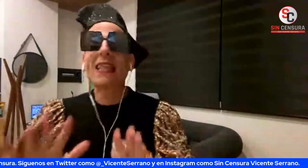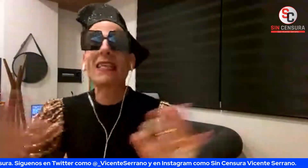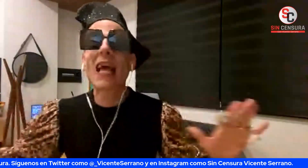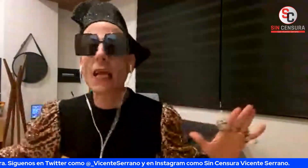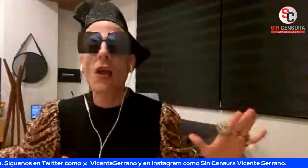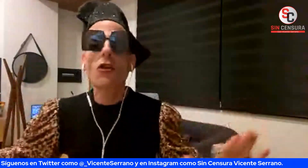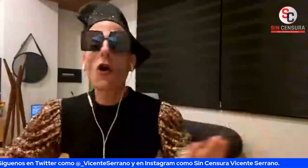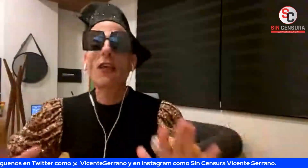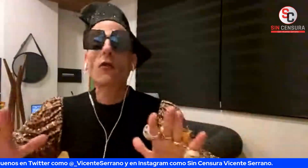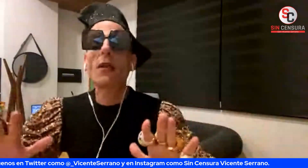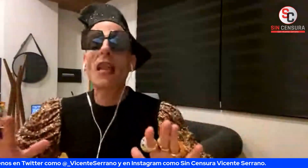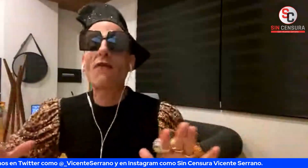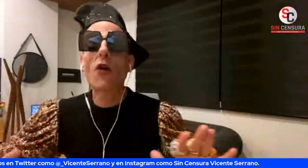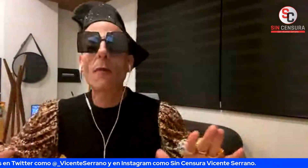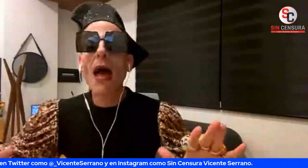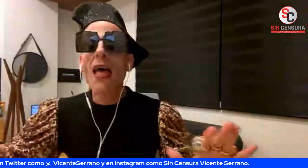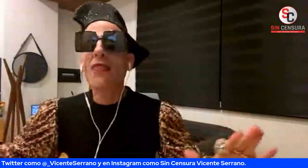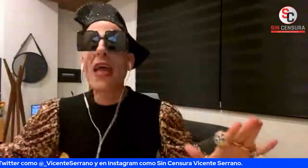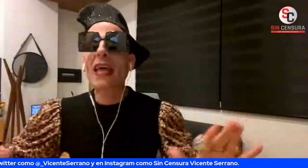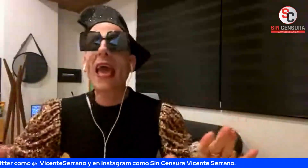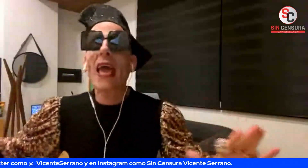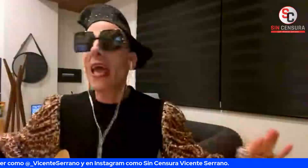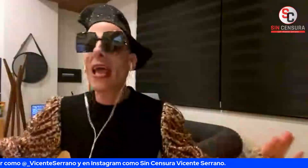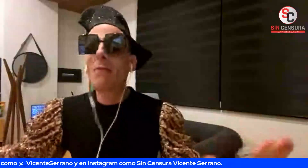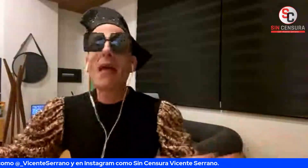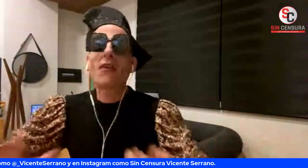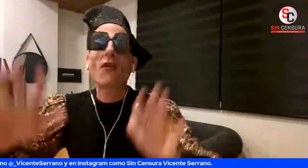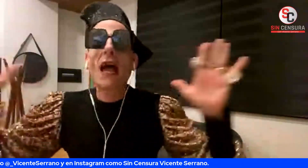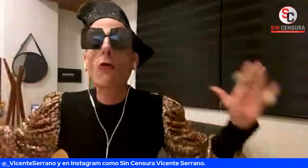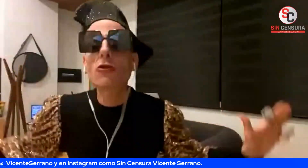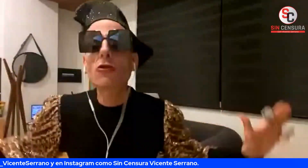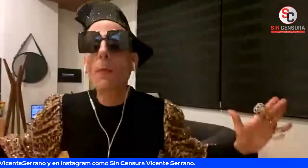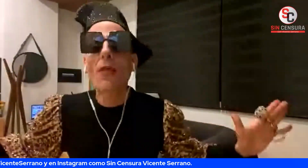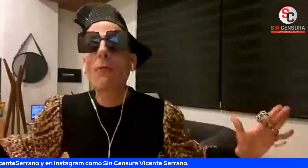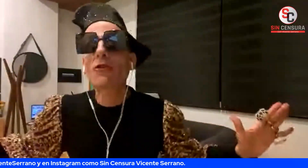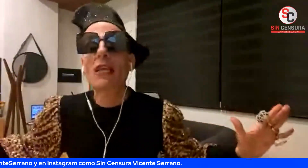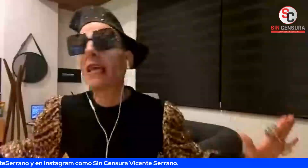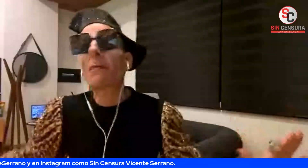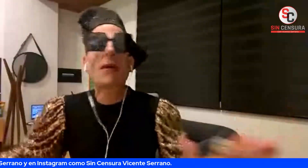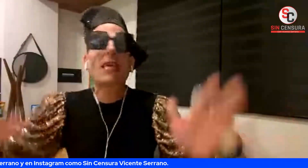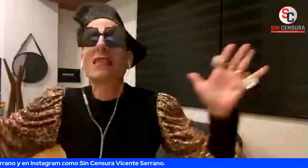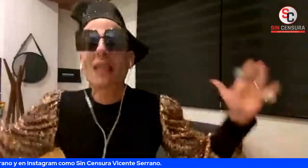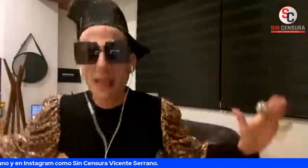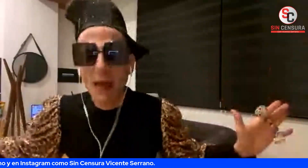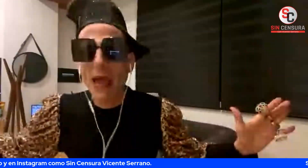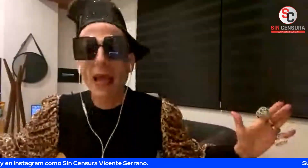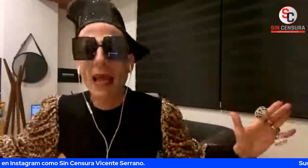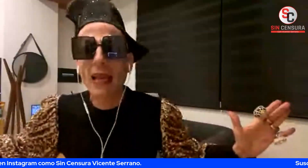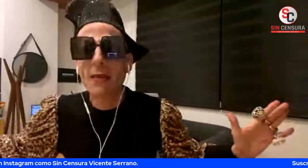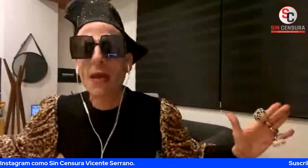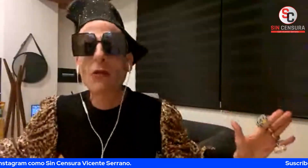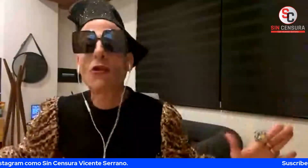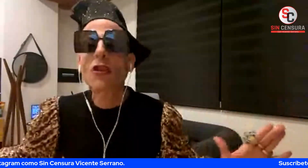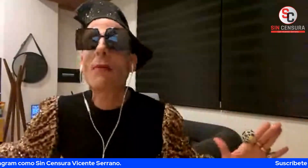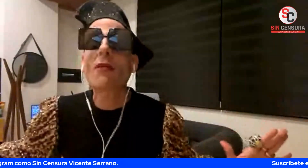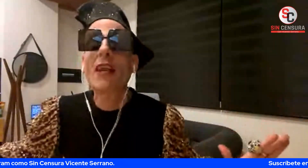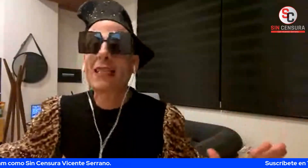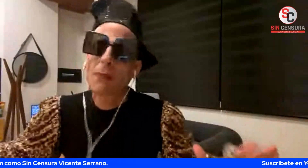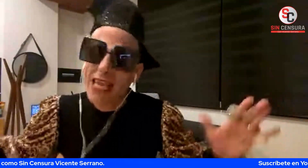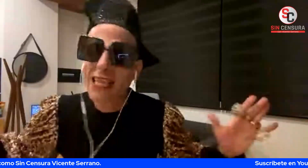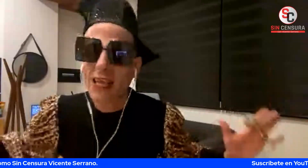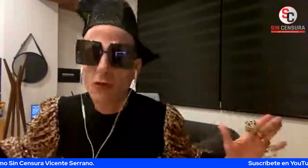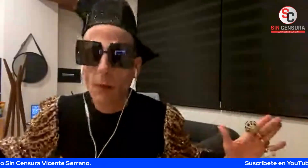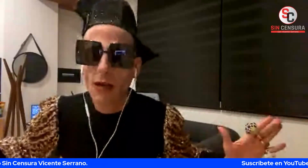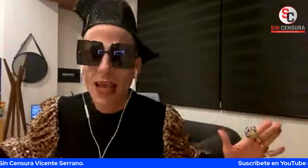Que te dice alguien, yo descubrí la forma de que en medio del ajusco podamos crecer piñas en invierno. Y no estoy hablando